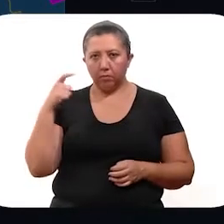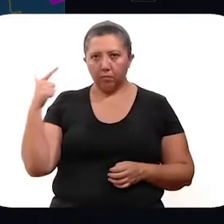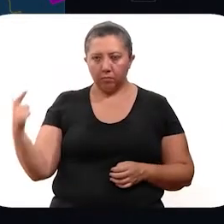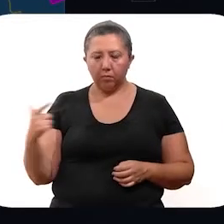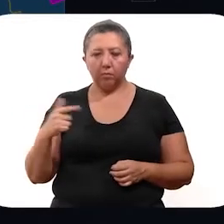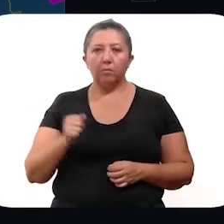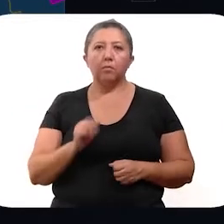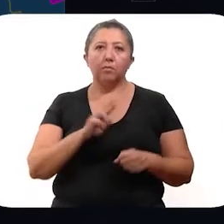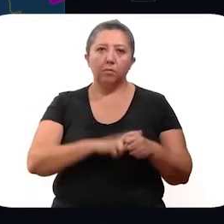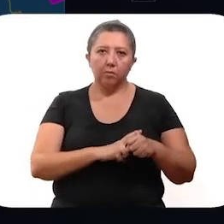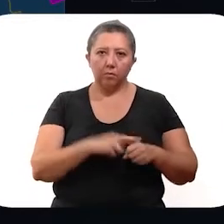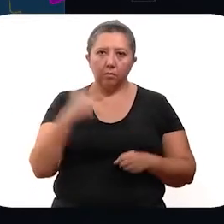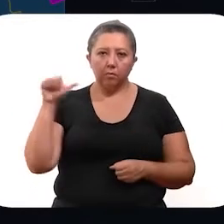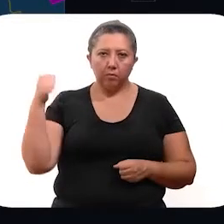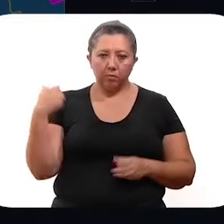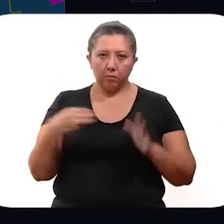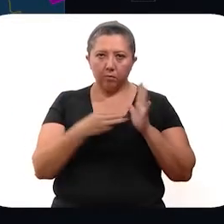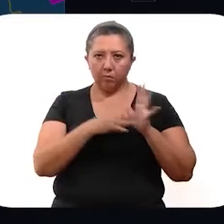7.627 en la zona sur,